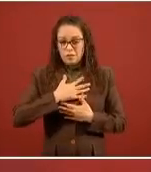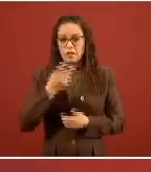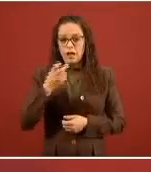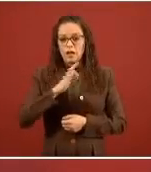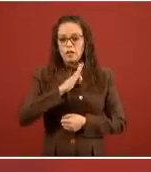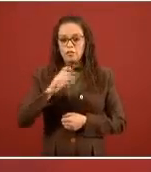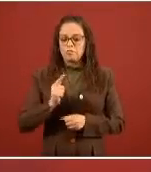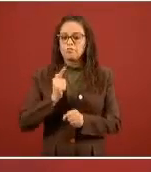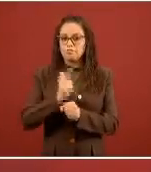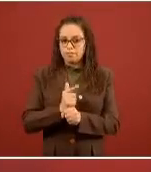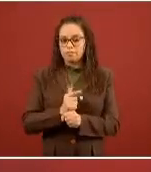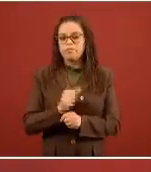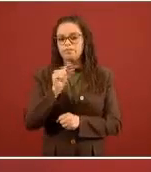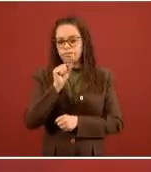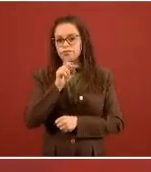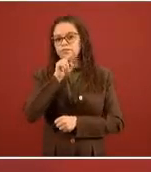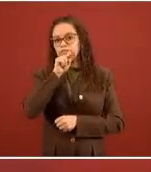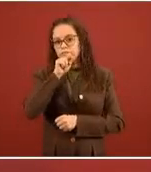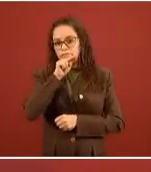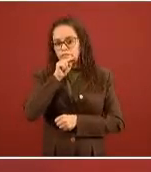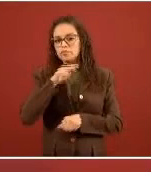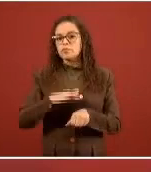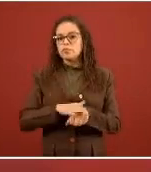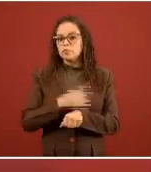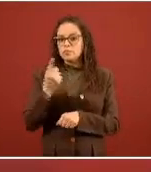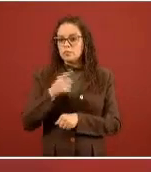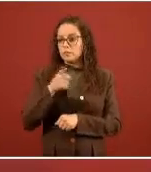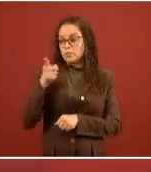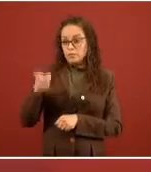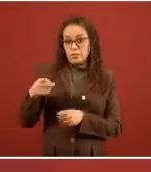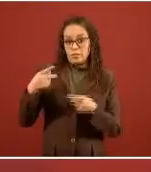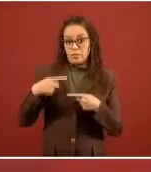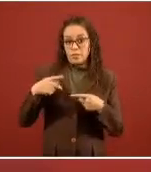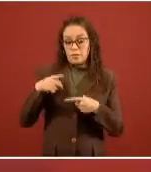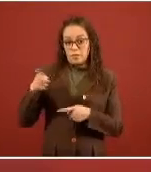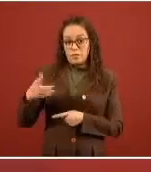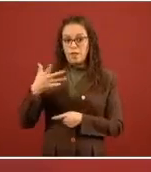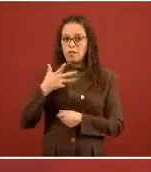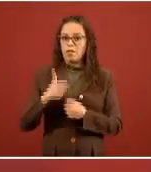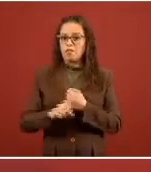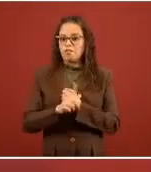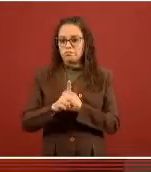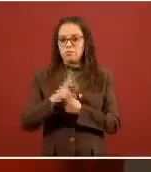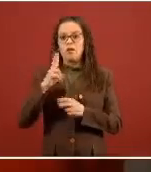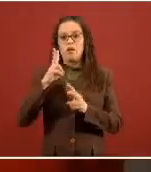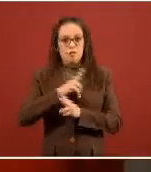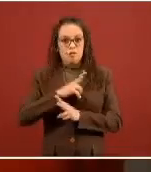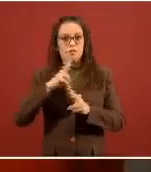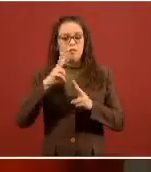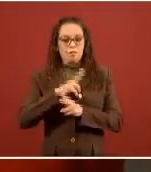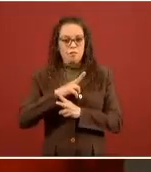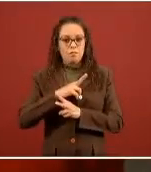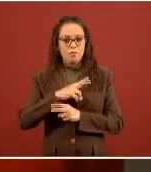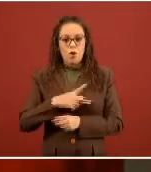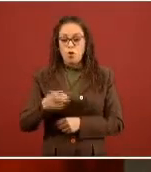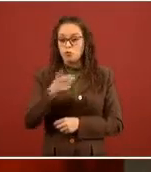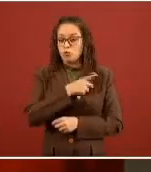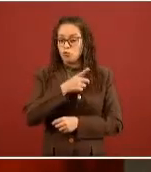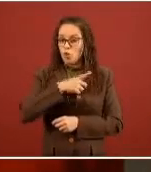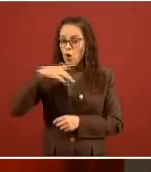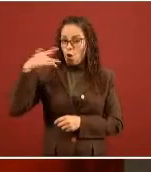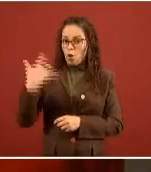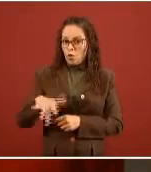un signo de alarma en una persona que presenta signos respiratorios. Sin embargo, el dolor de pecho por sí